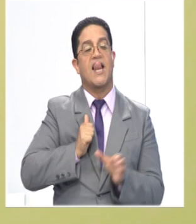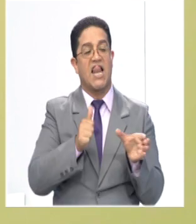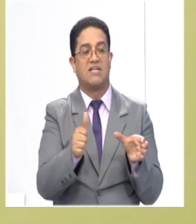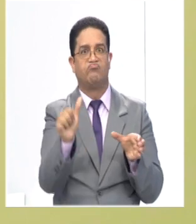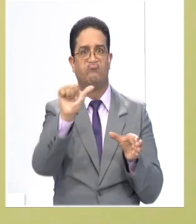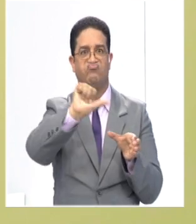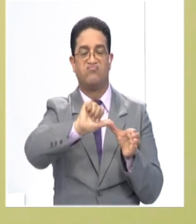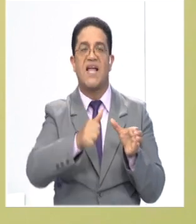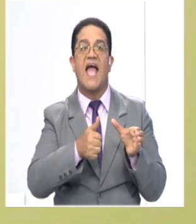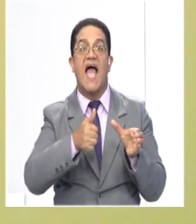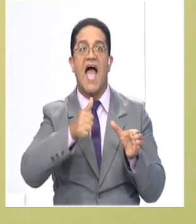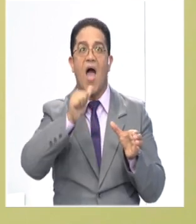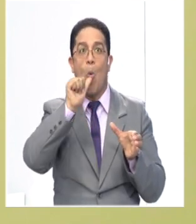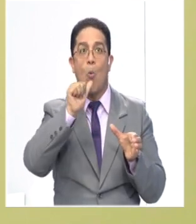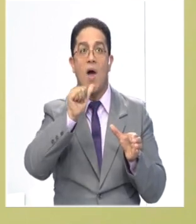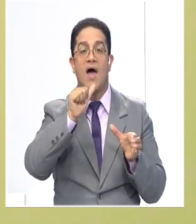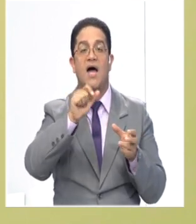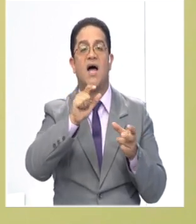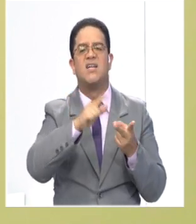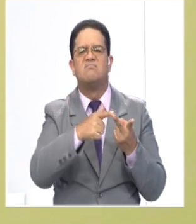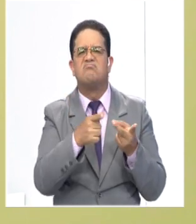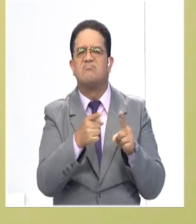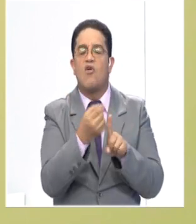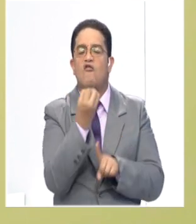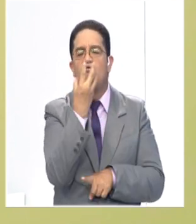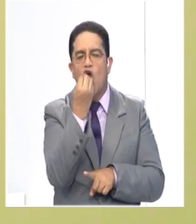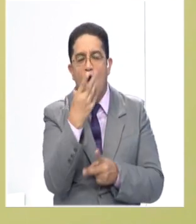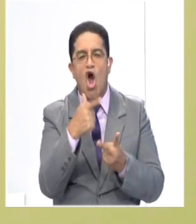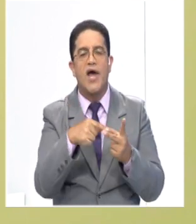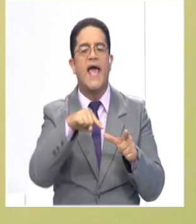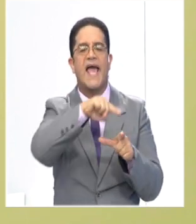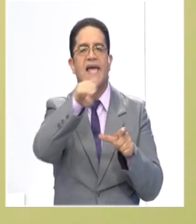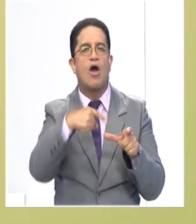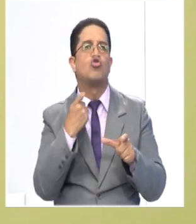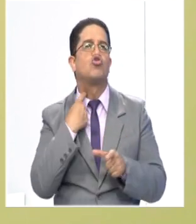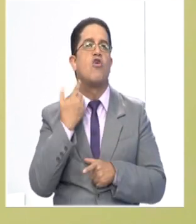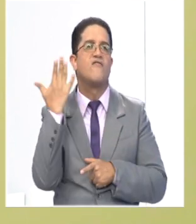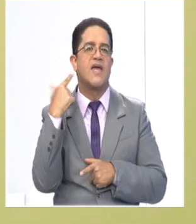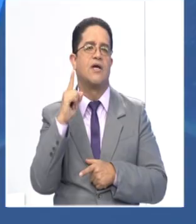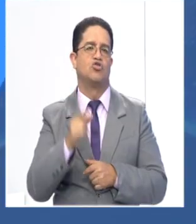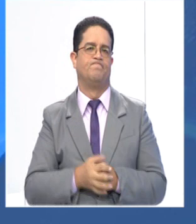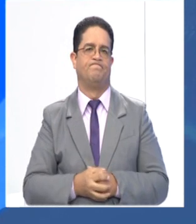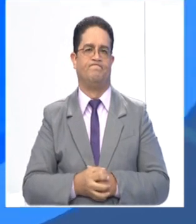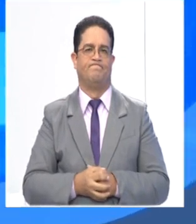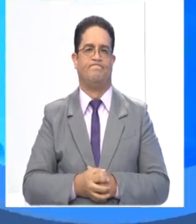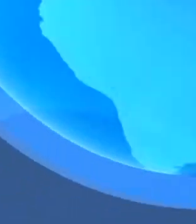que pueda acumular agua, como macetas, llantas viejas y cubos.